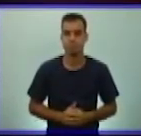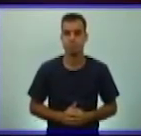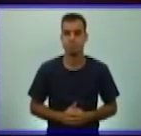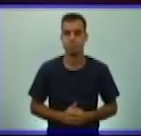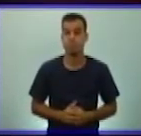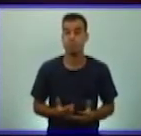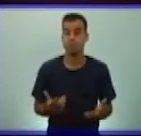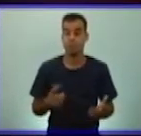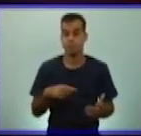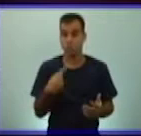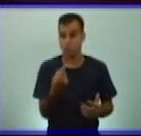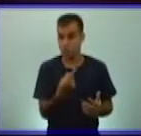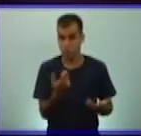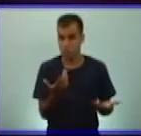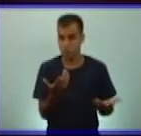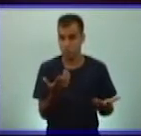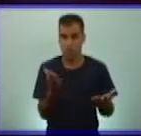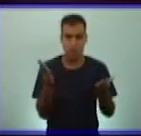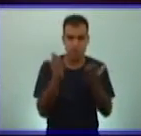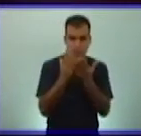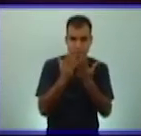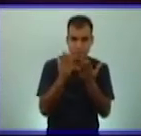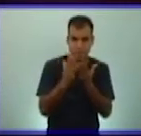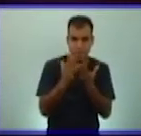estaremos estudiando los circuitos